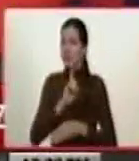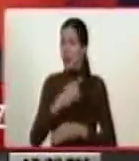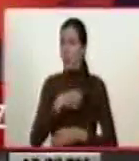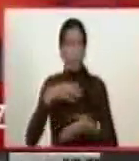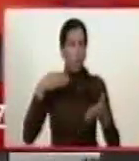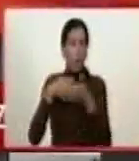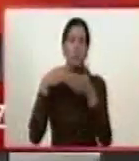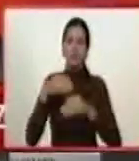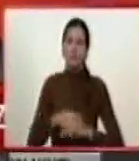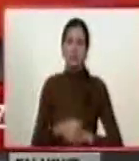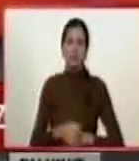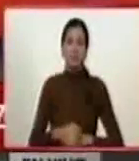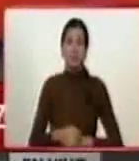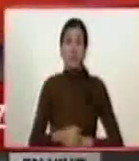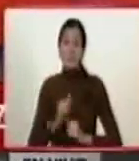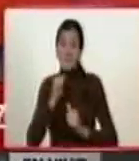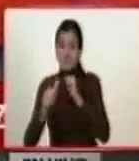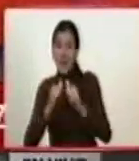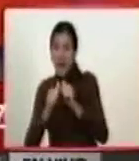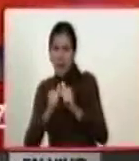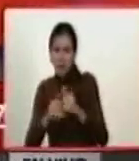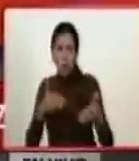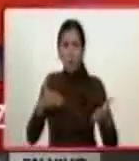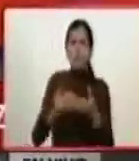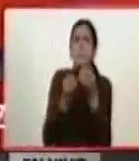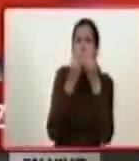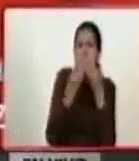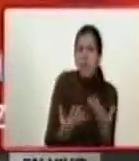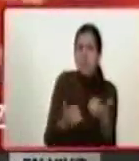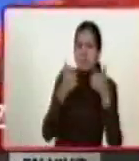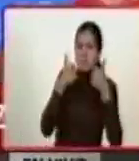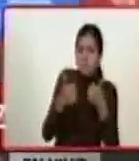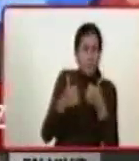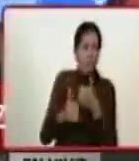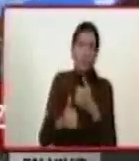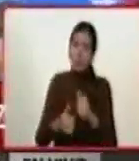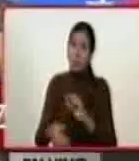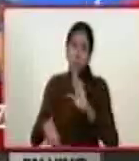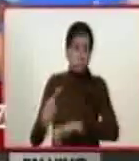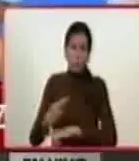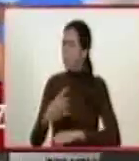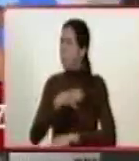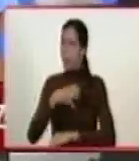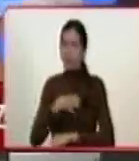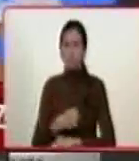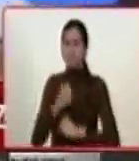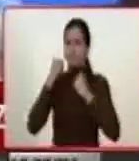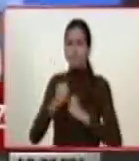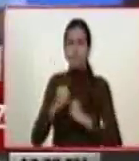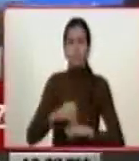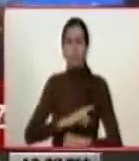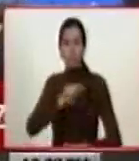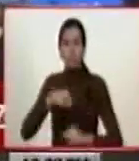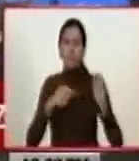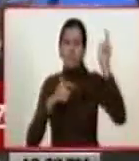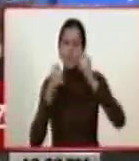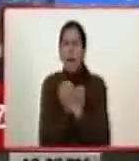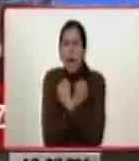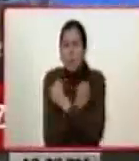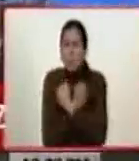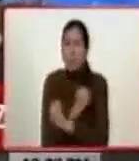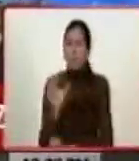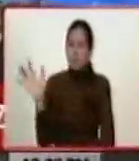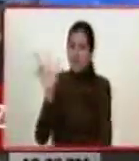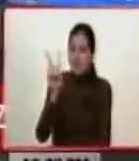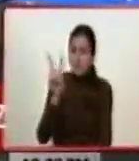la maldad no podrá contra el bien contra la bondad contra el profundo amor de Los chavista por nuestra patria por nuestra